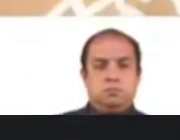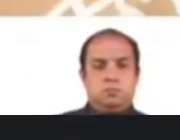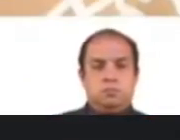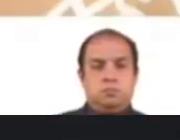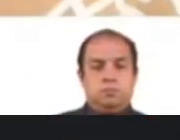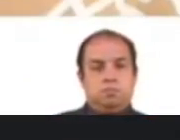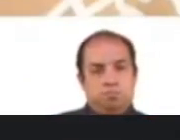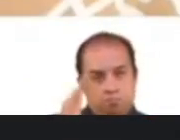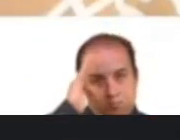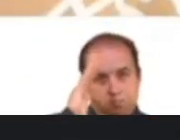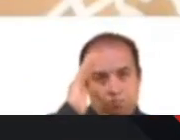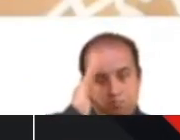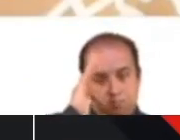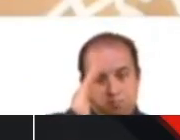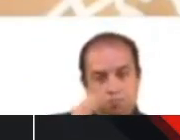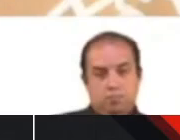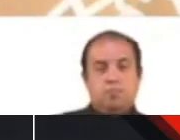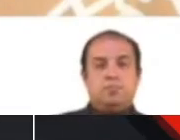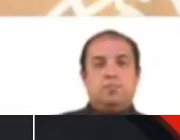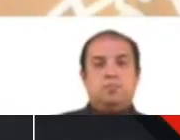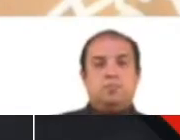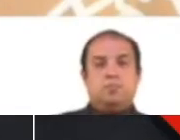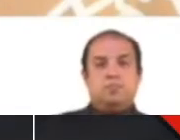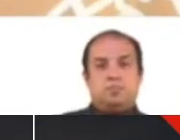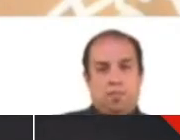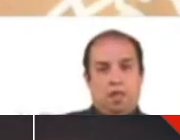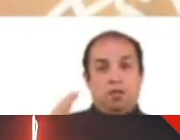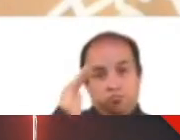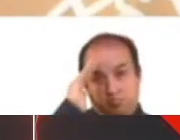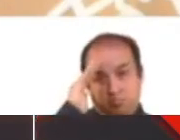Déjame pensar, ¿qué vamos a decir a esta señora?